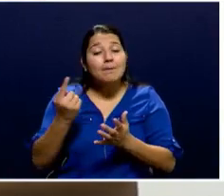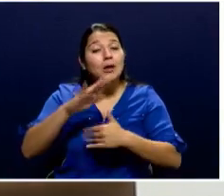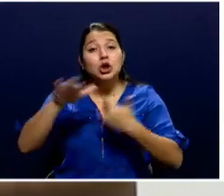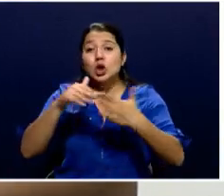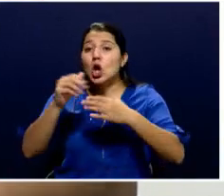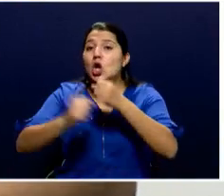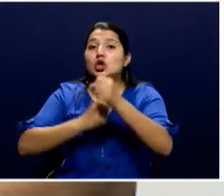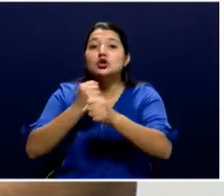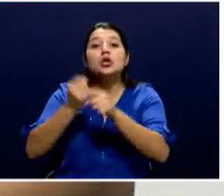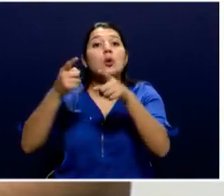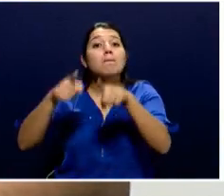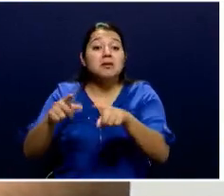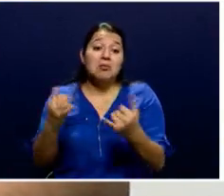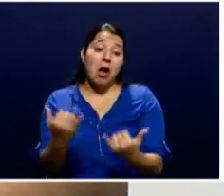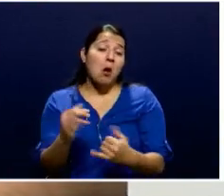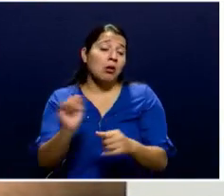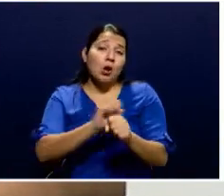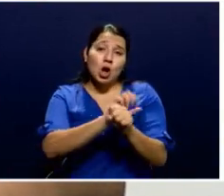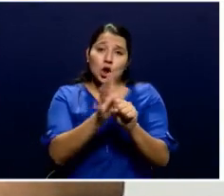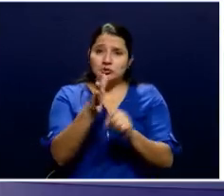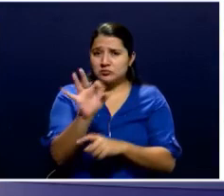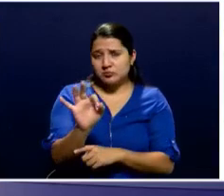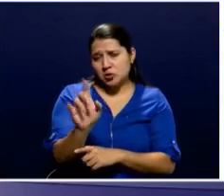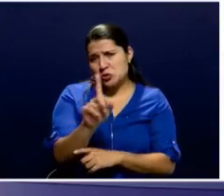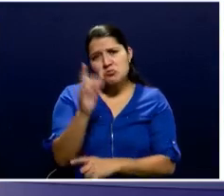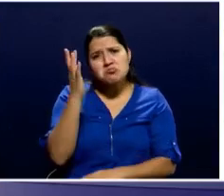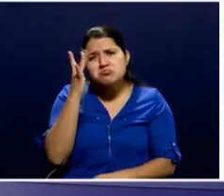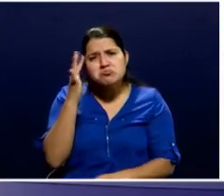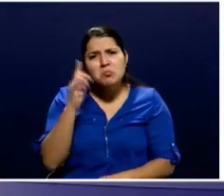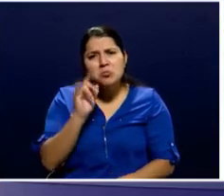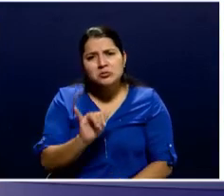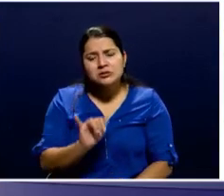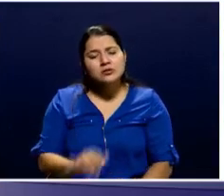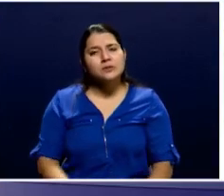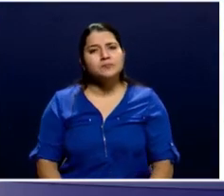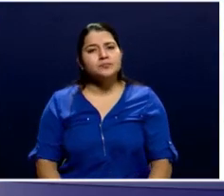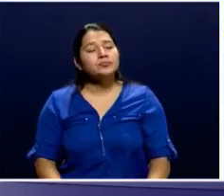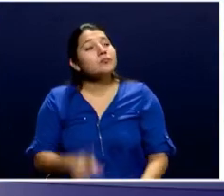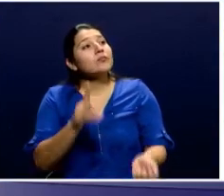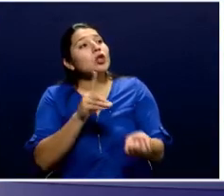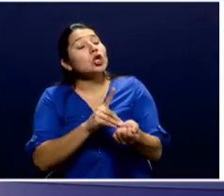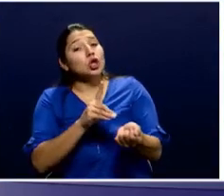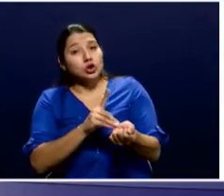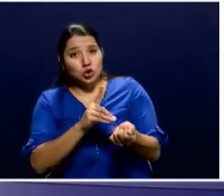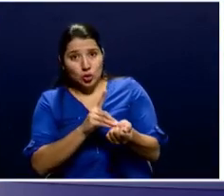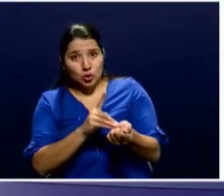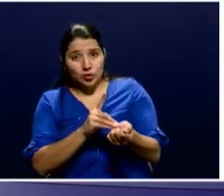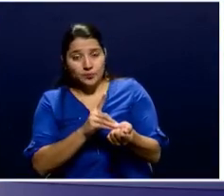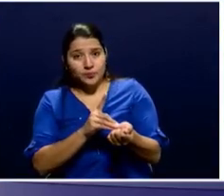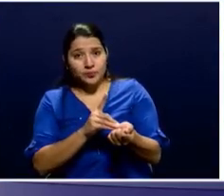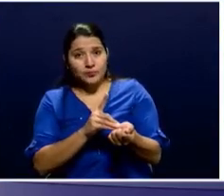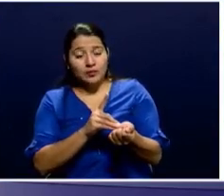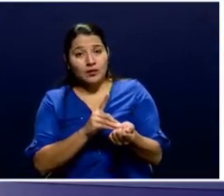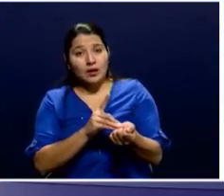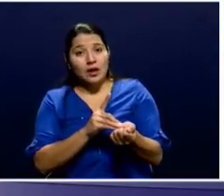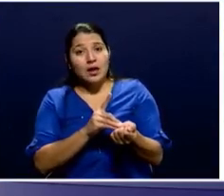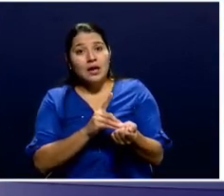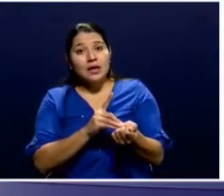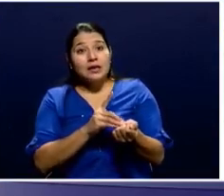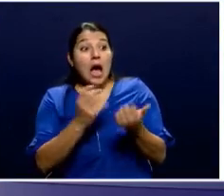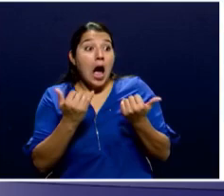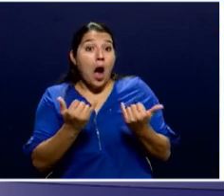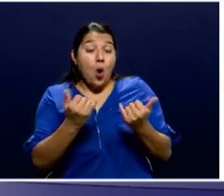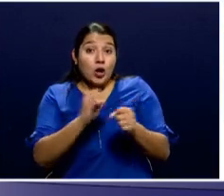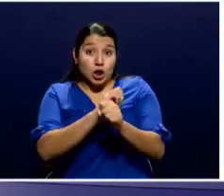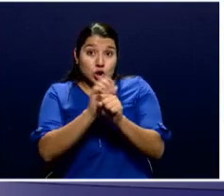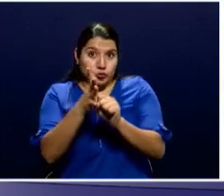áreas del planeta. Doctor, el hecho de que esto esté en varios continentes